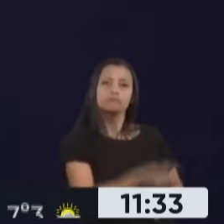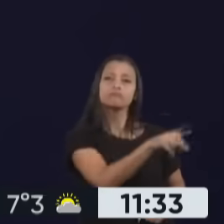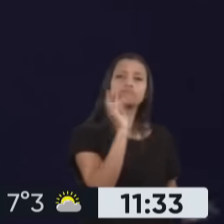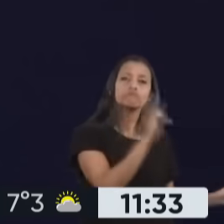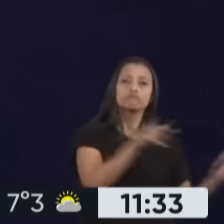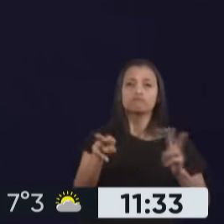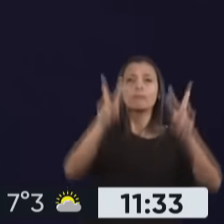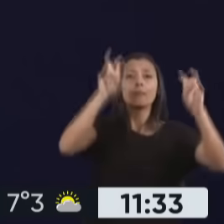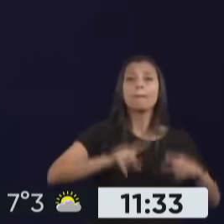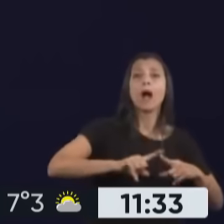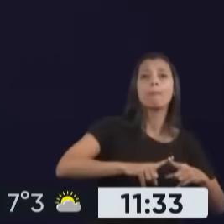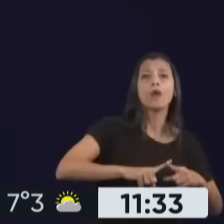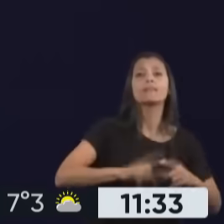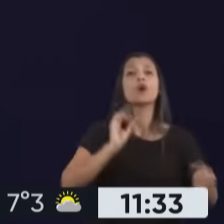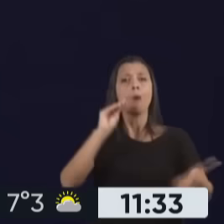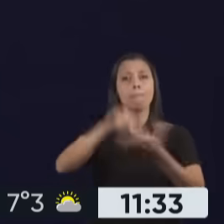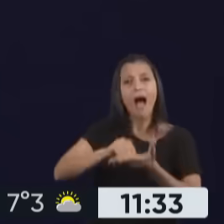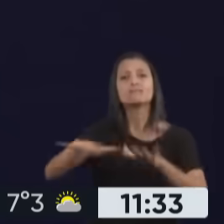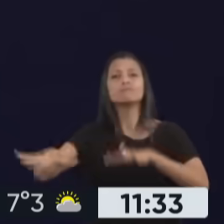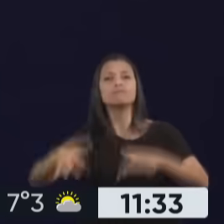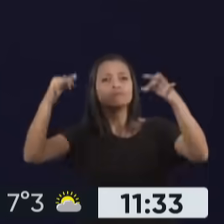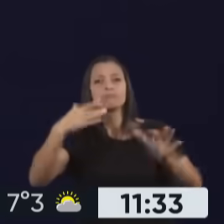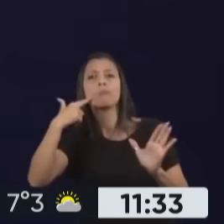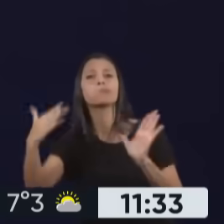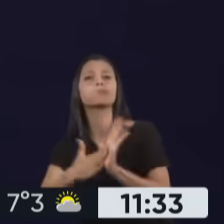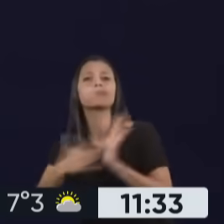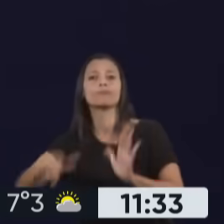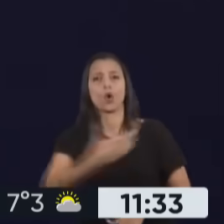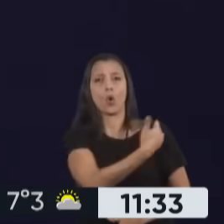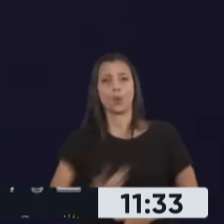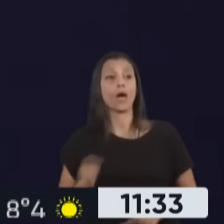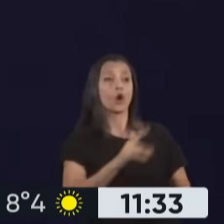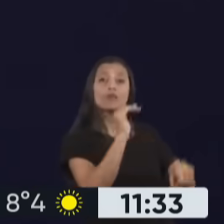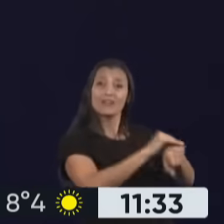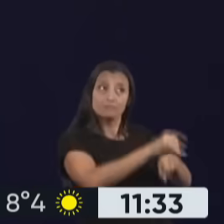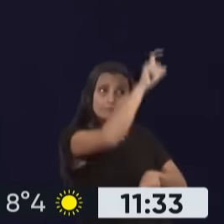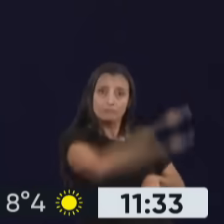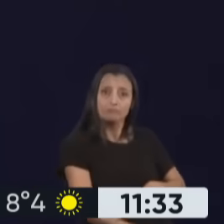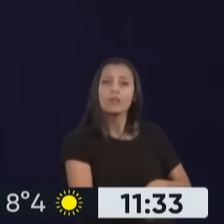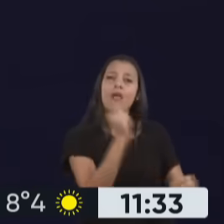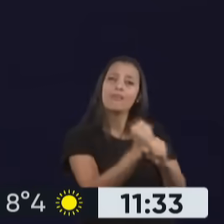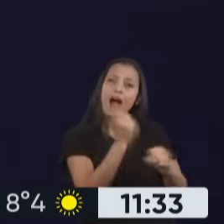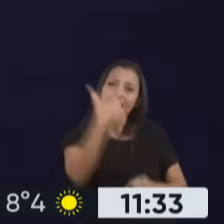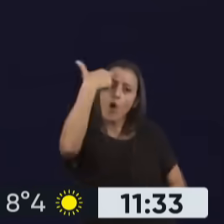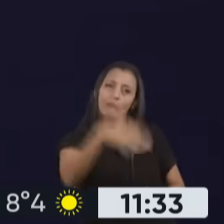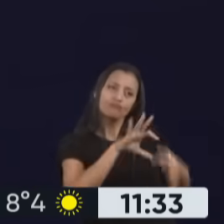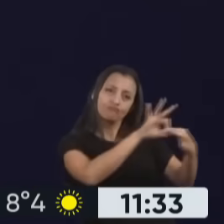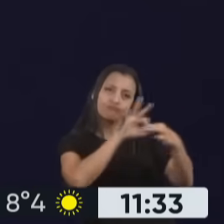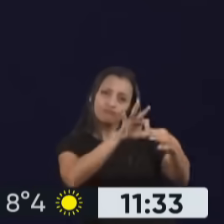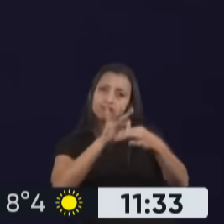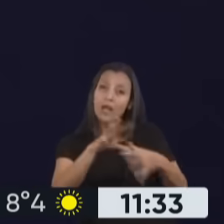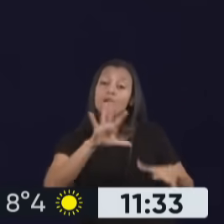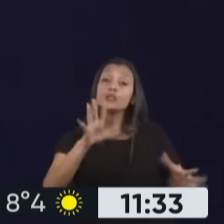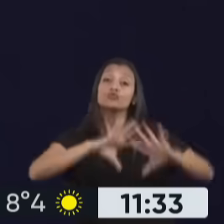visión política y la acción concreta de este gobierno. Su trabajo es el de articular con inteligencia todos los engranajes